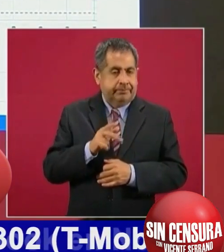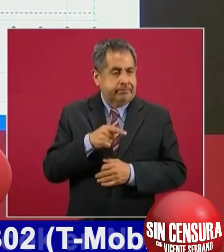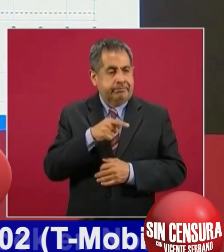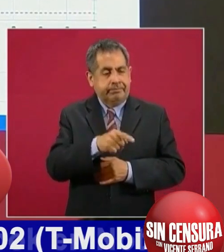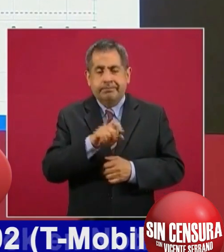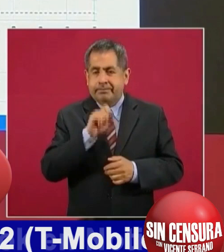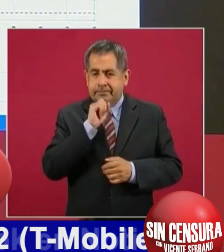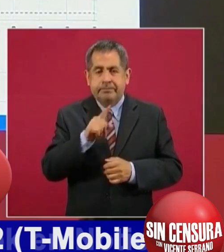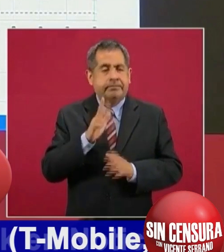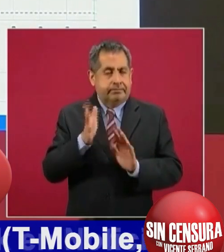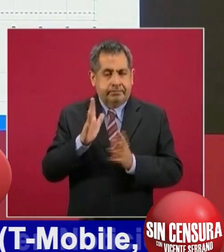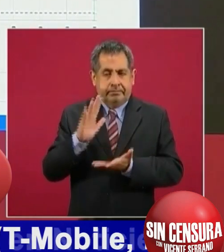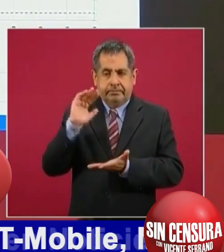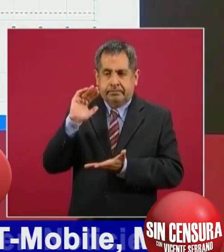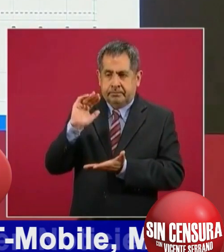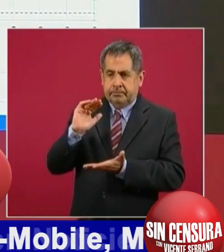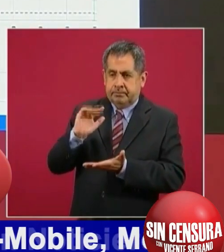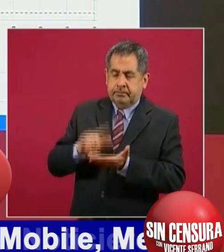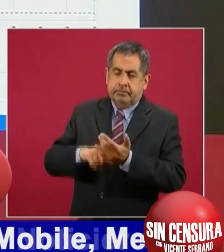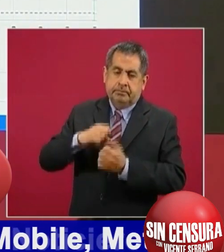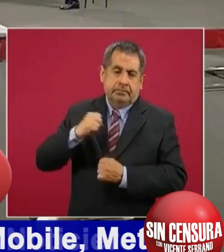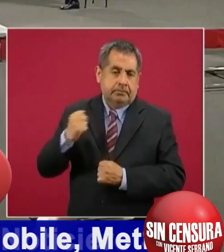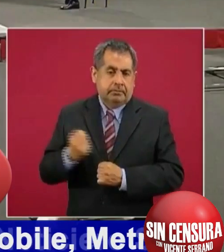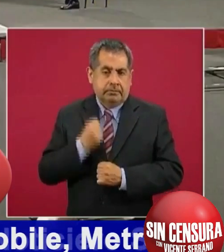está bajando, afortunadamente.